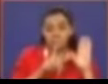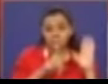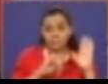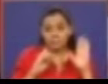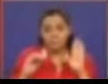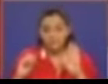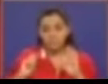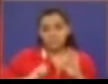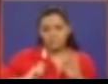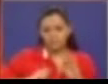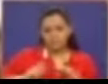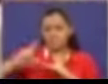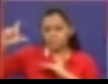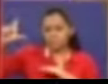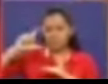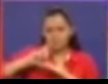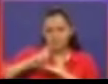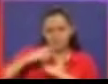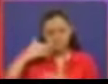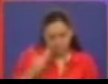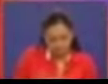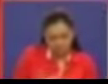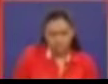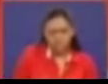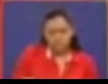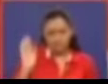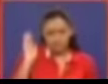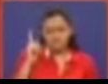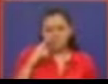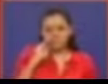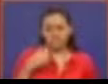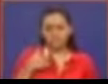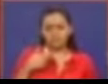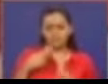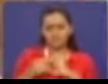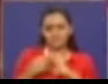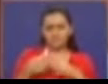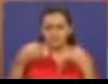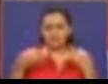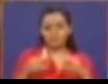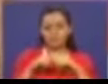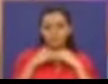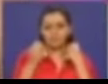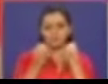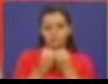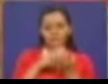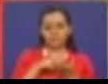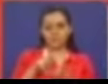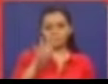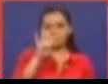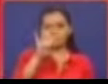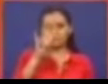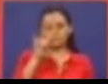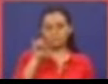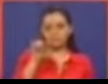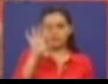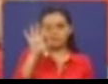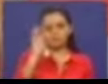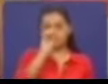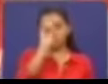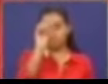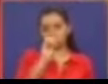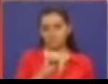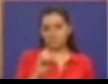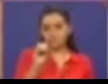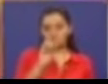básicos, que paguen bastante. Y bien hechito, compañeros, eso se llama justicia social, y que paguen 47.5%. Pese a